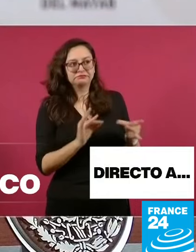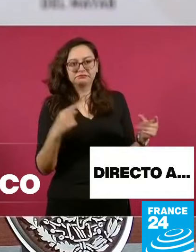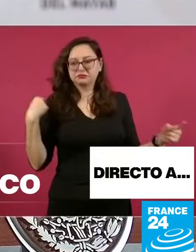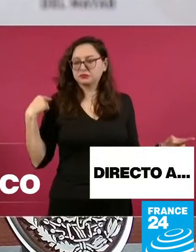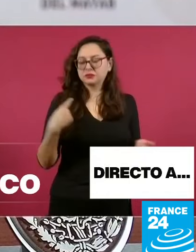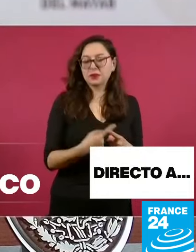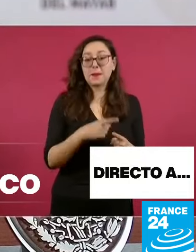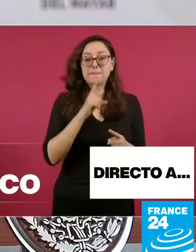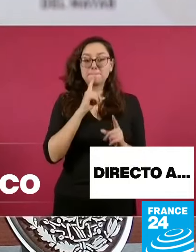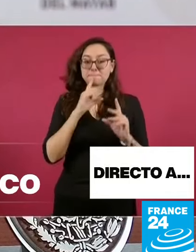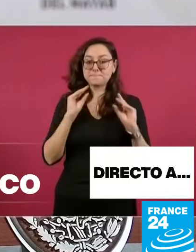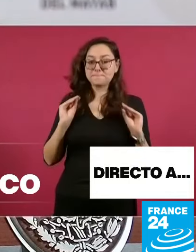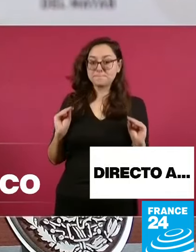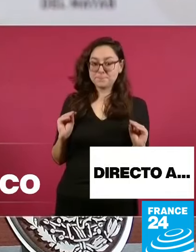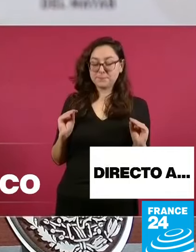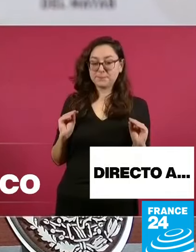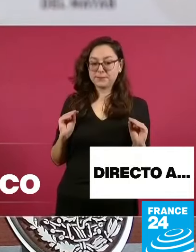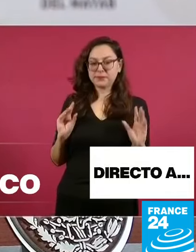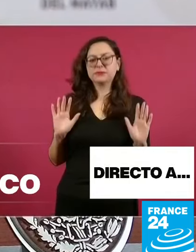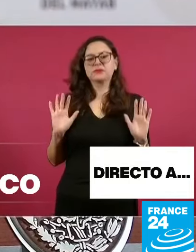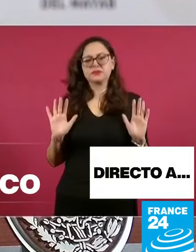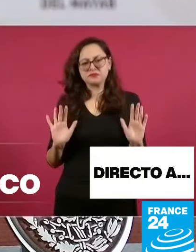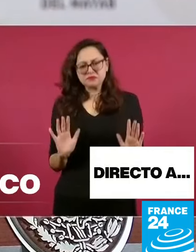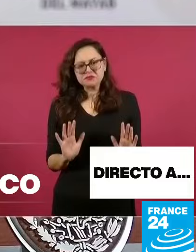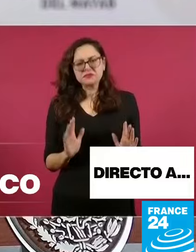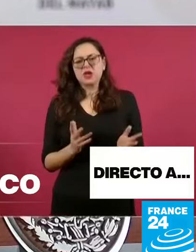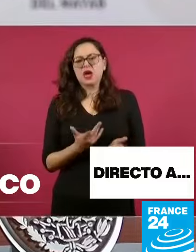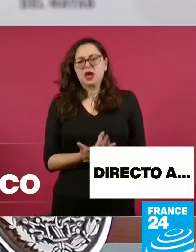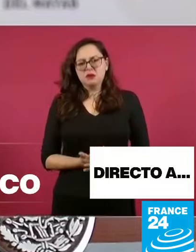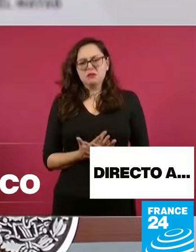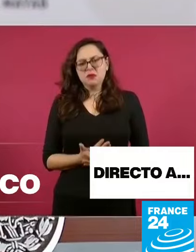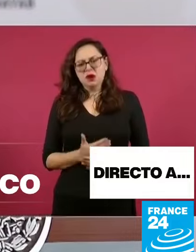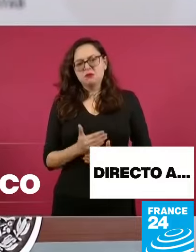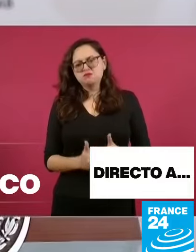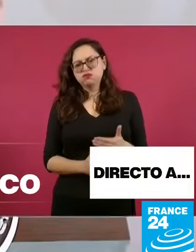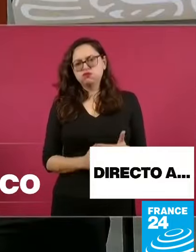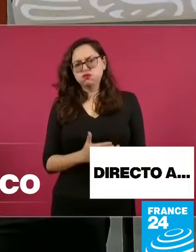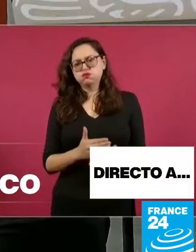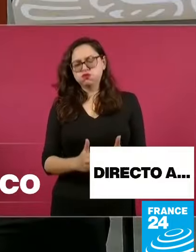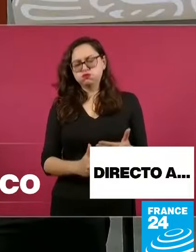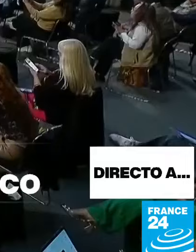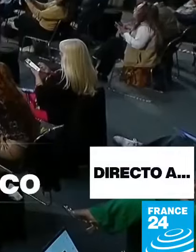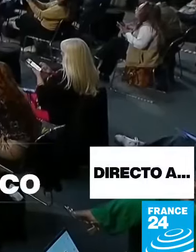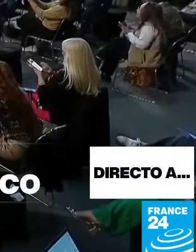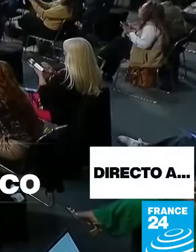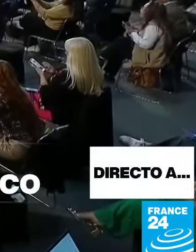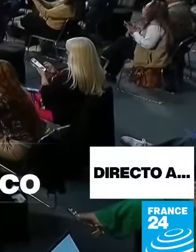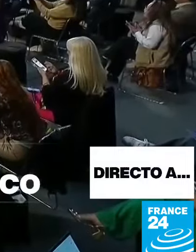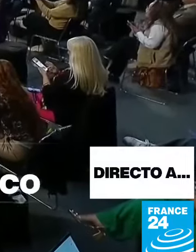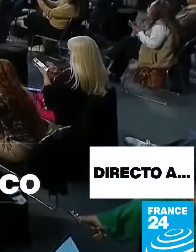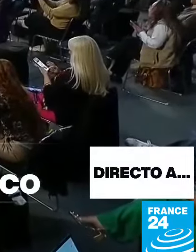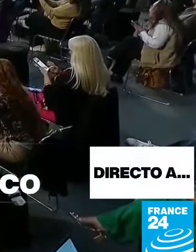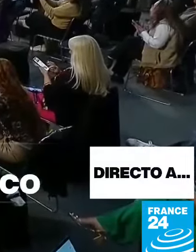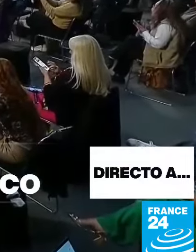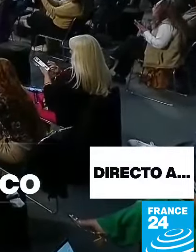las inconformidades. Se creó una comisión de diputados en donde está la ministra en retiro, Olga Sánchez Cordero, hoy diputada de